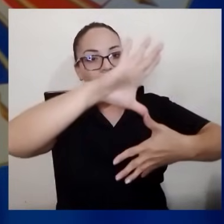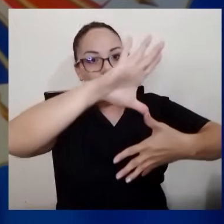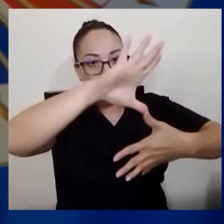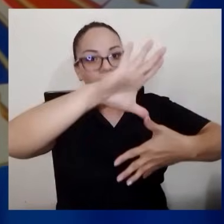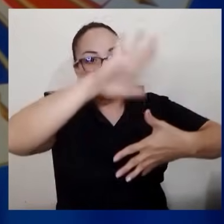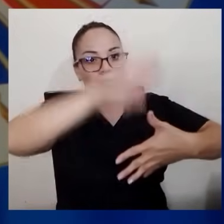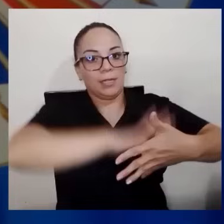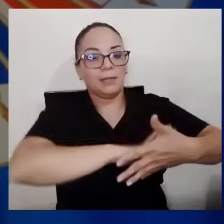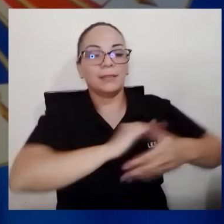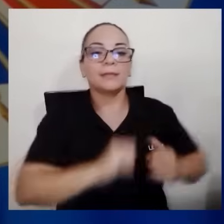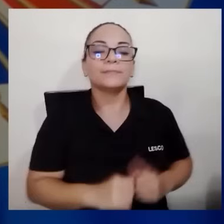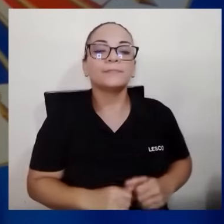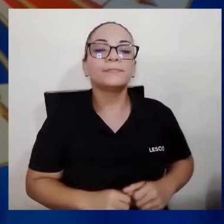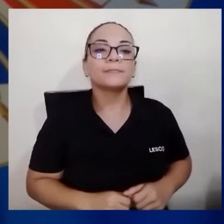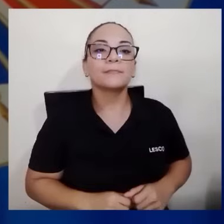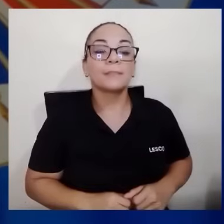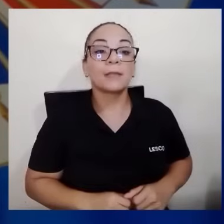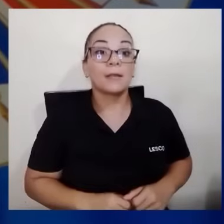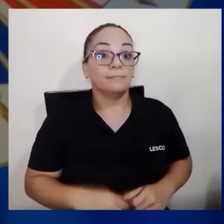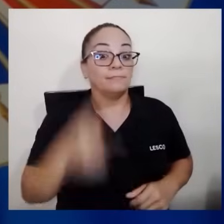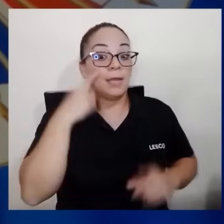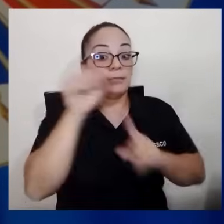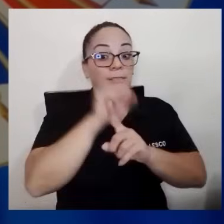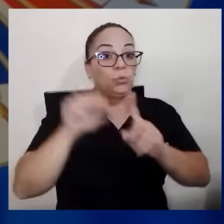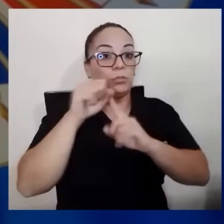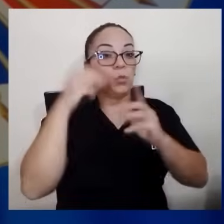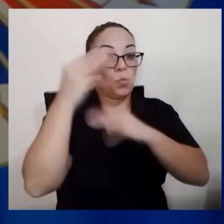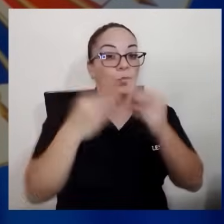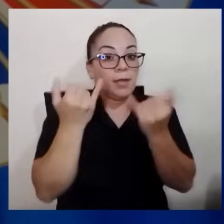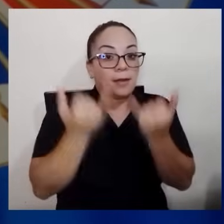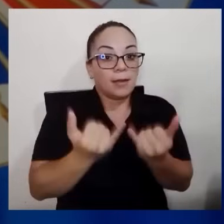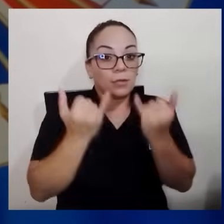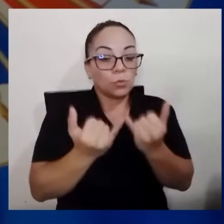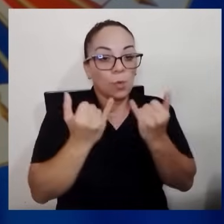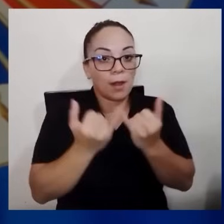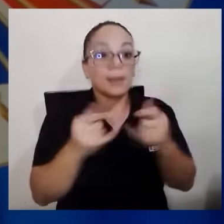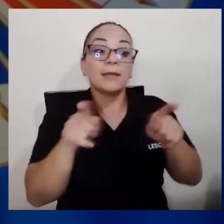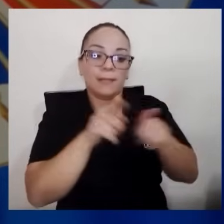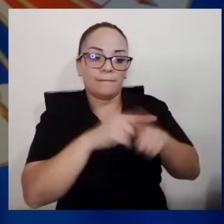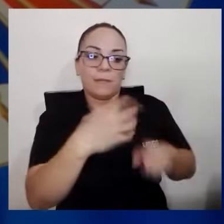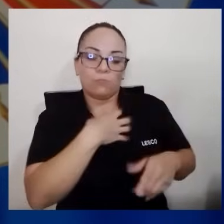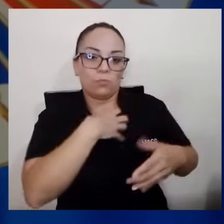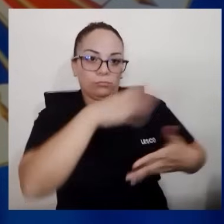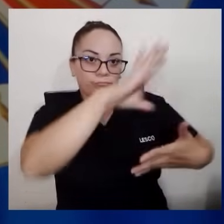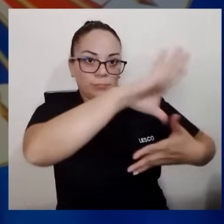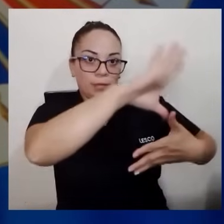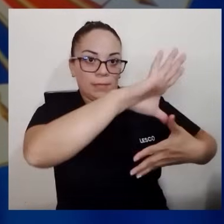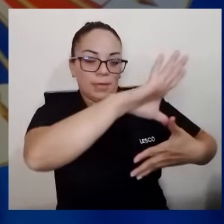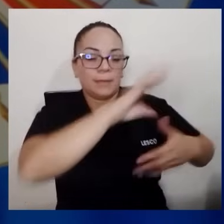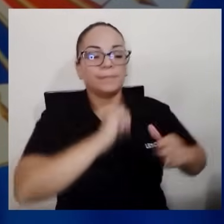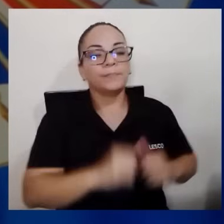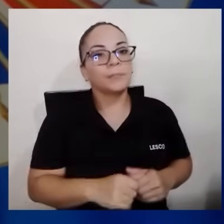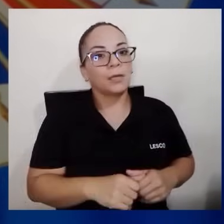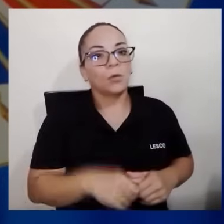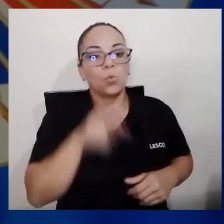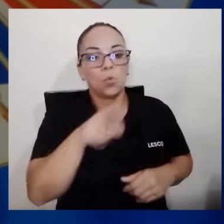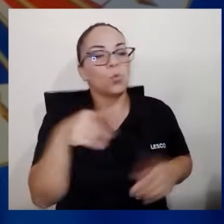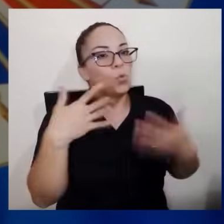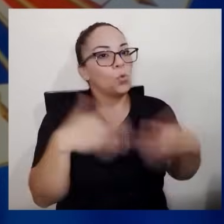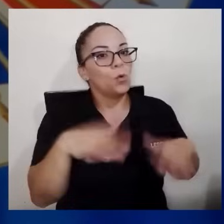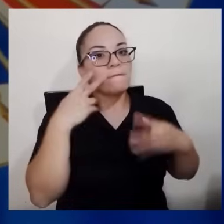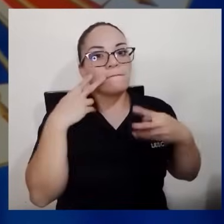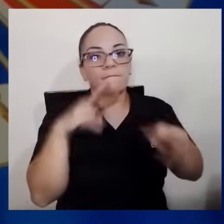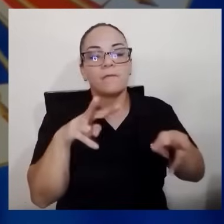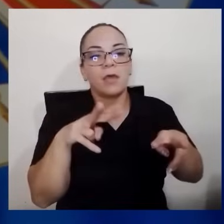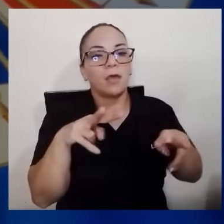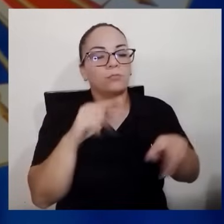contexto mundial actual y en nuestra propia región tigua la gravedad